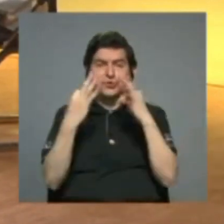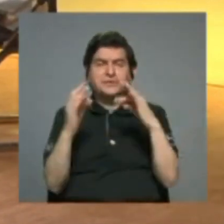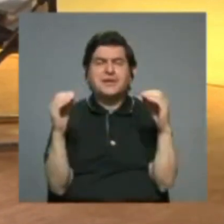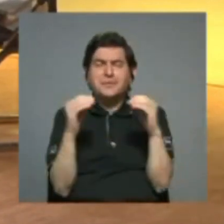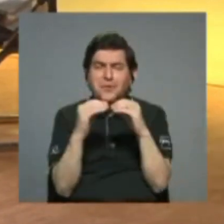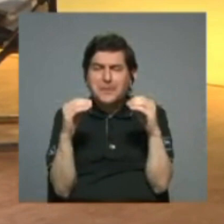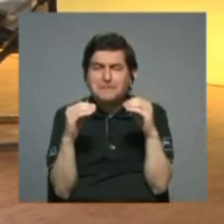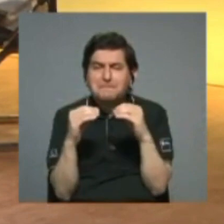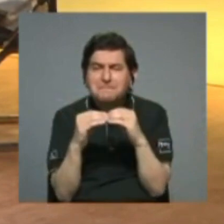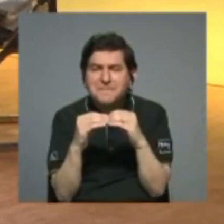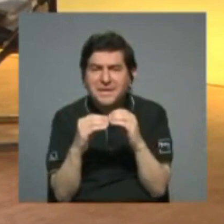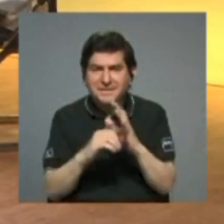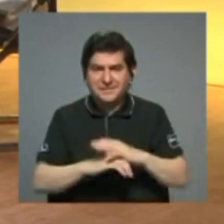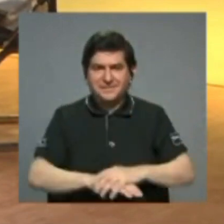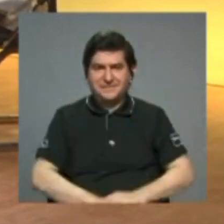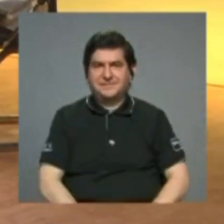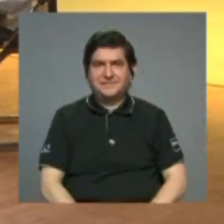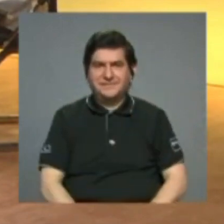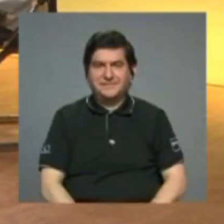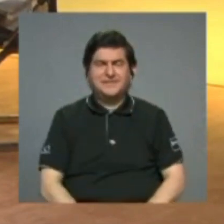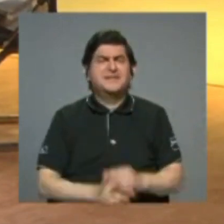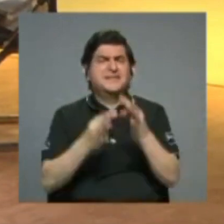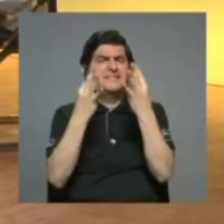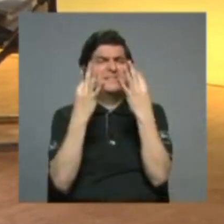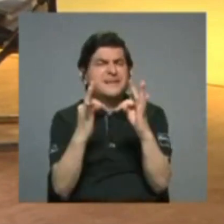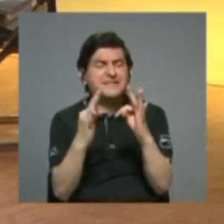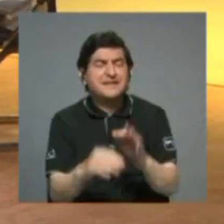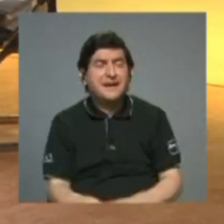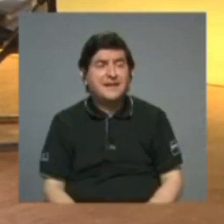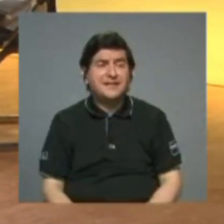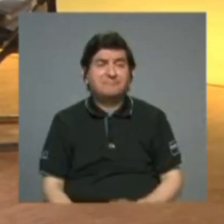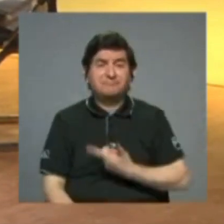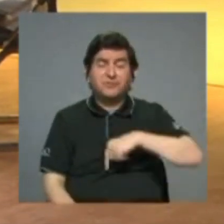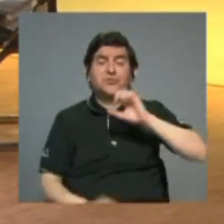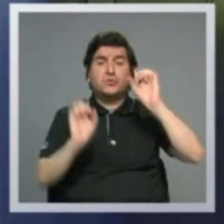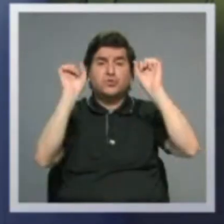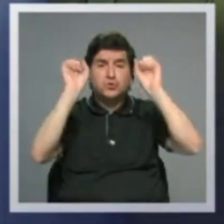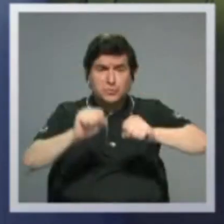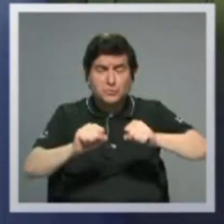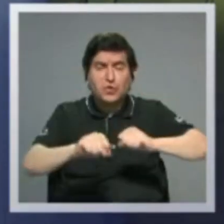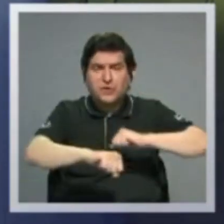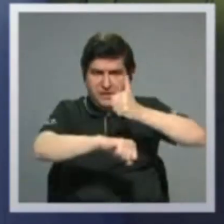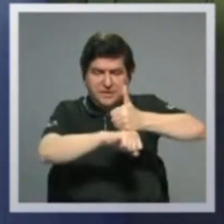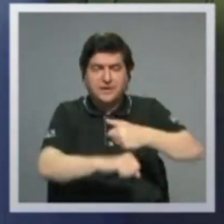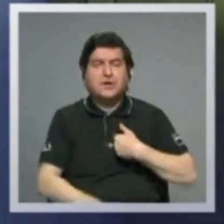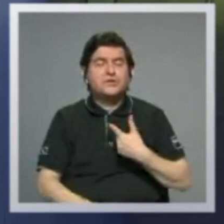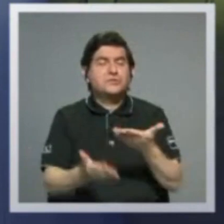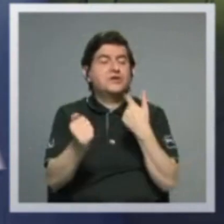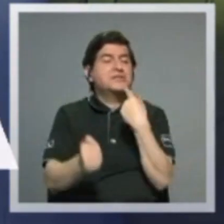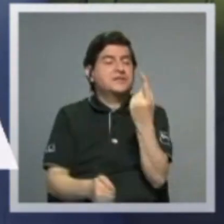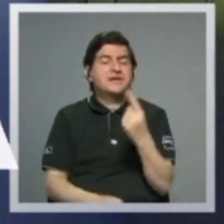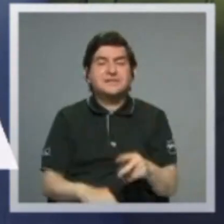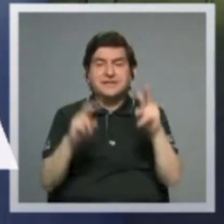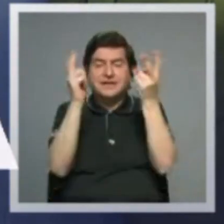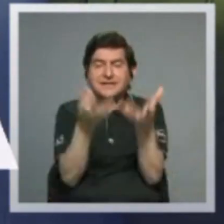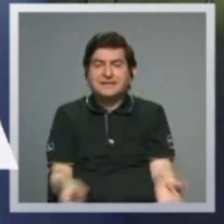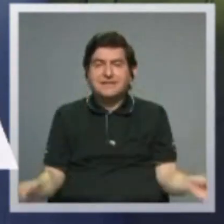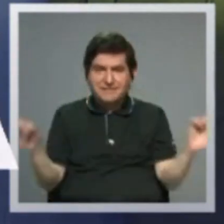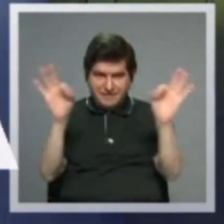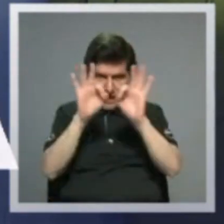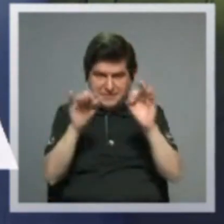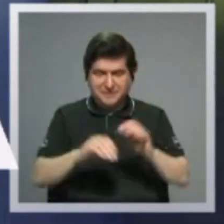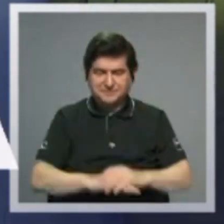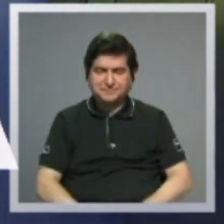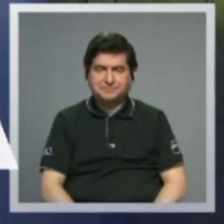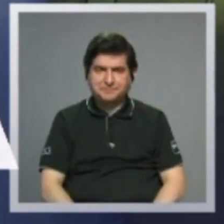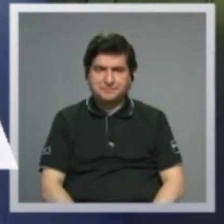más y tratamos en la medida de lo posible lograr. Yo quisiera mencionar, hay un tema muy importante y